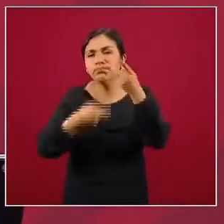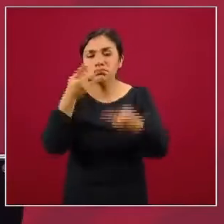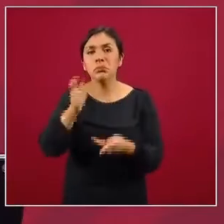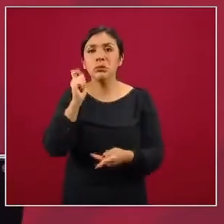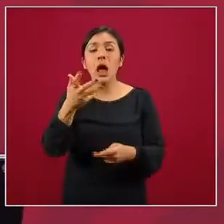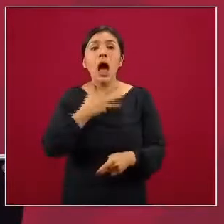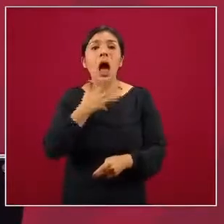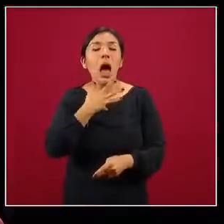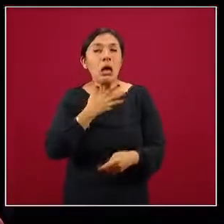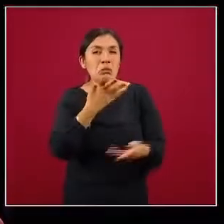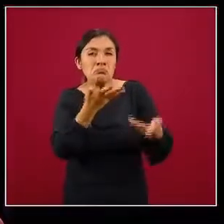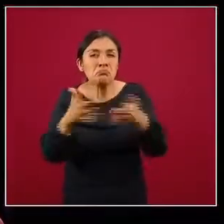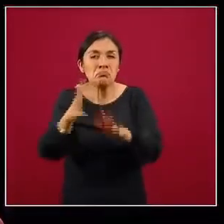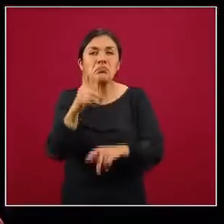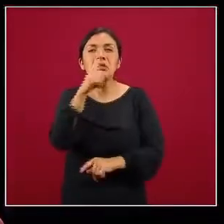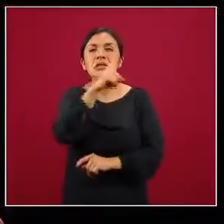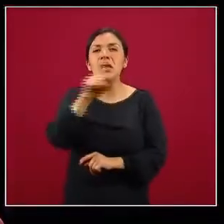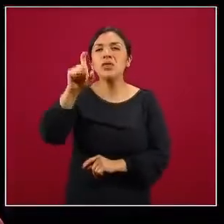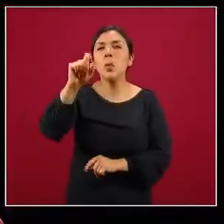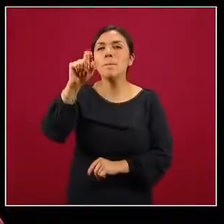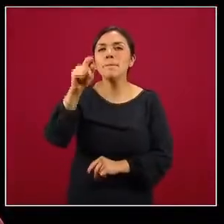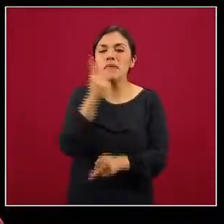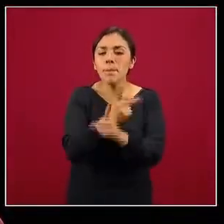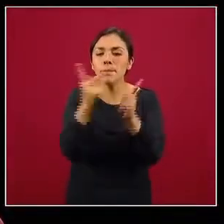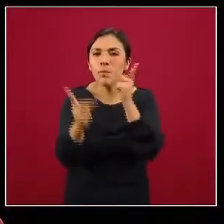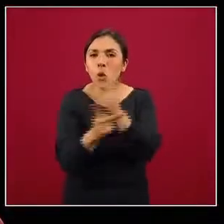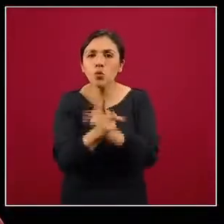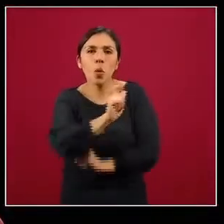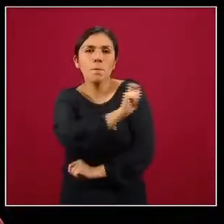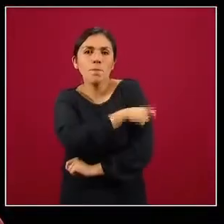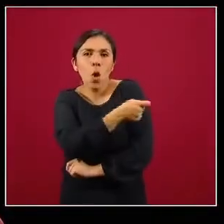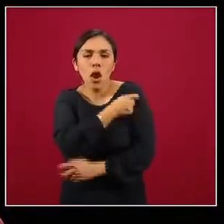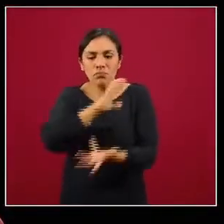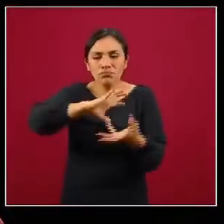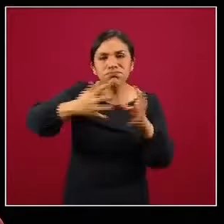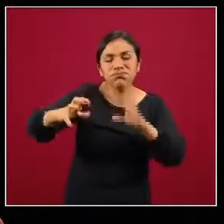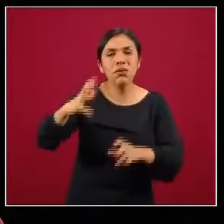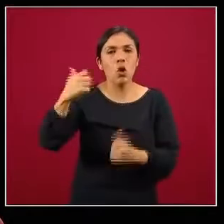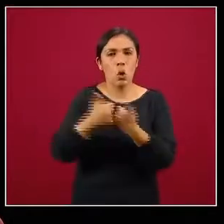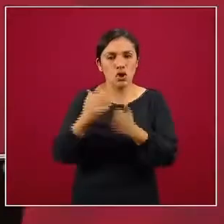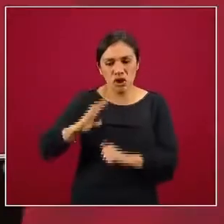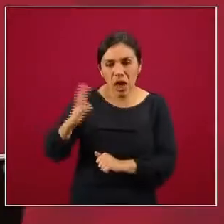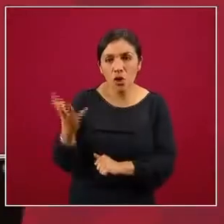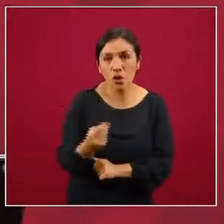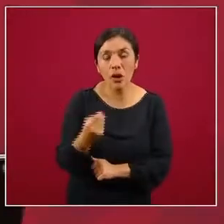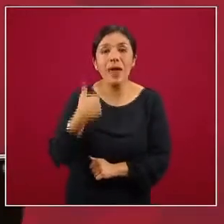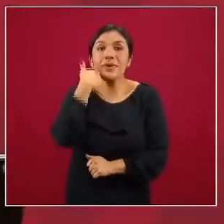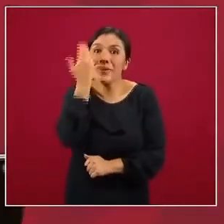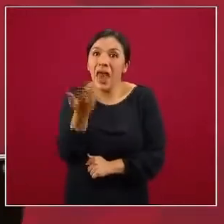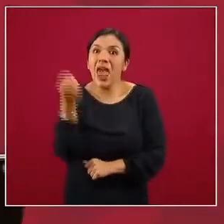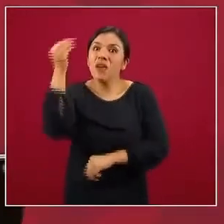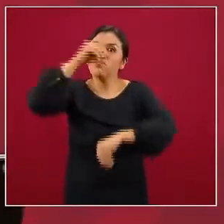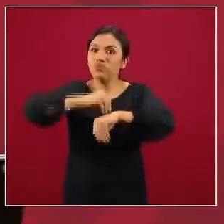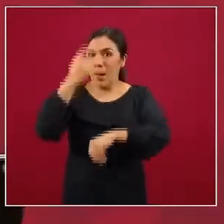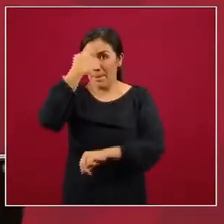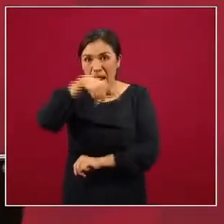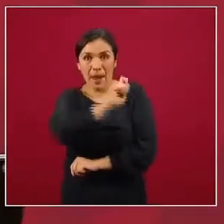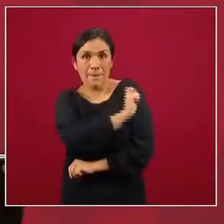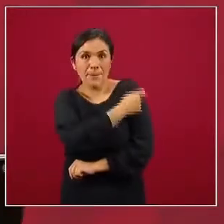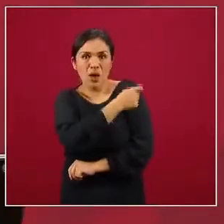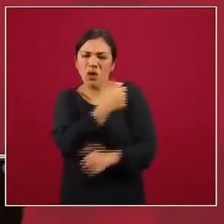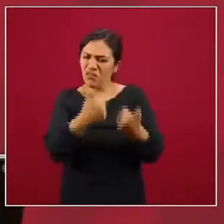120 candidatos, productos, moléculas, sustancias, candidatos, tecnologías, candidatos a convertirse en una